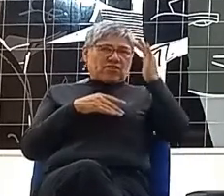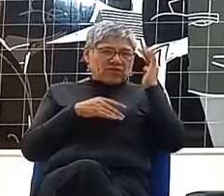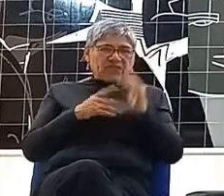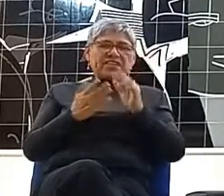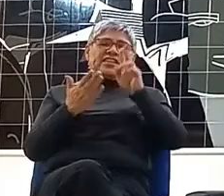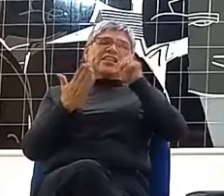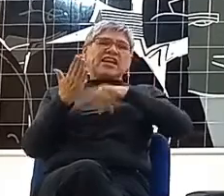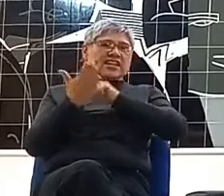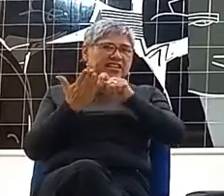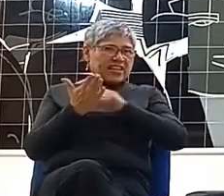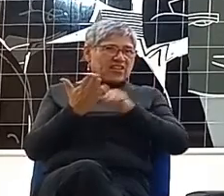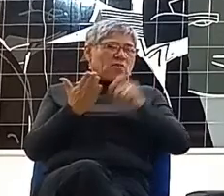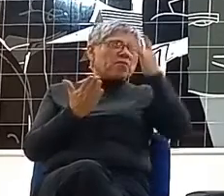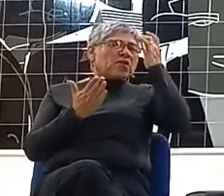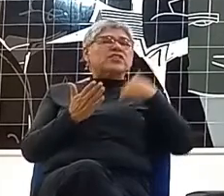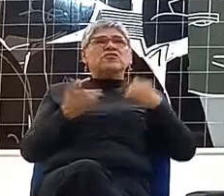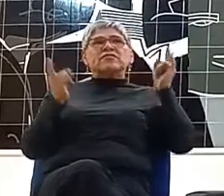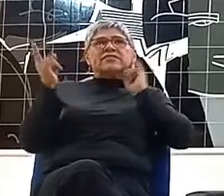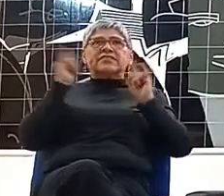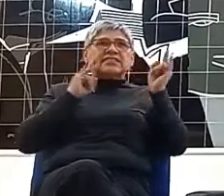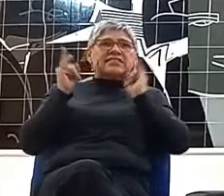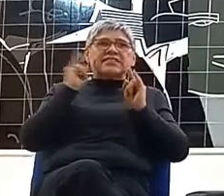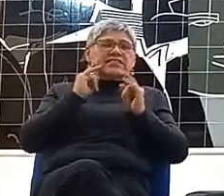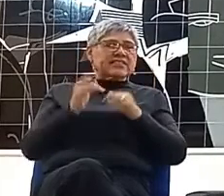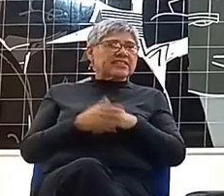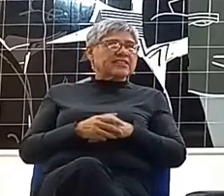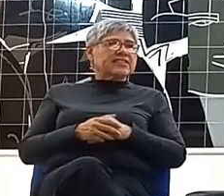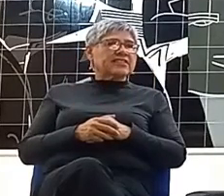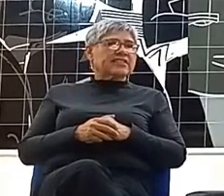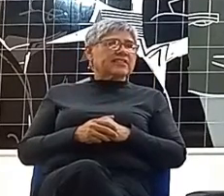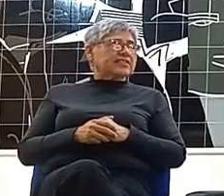literatura, porque había escuchado